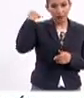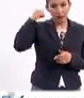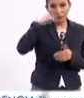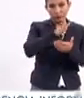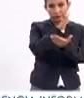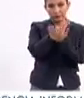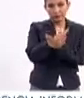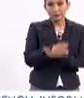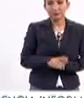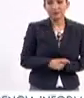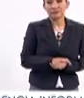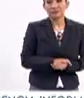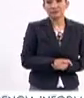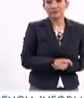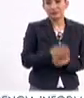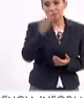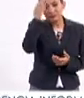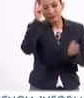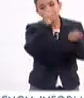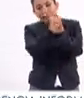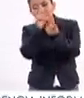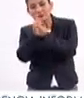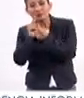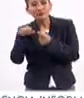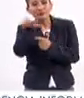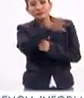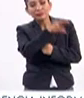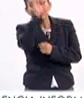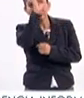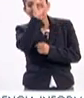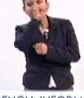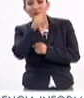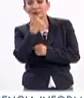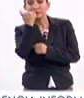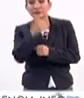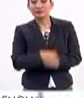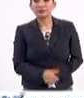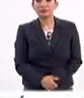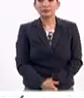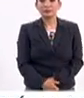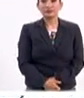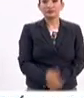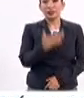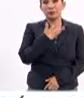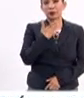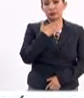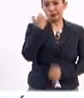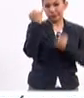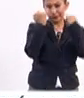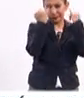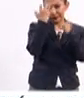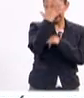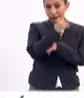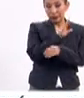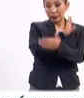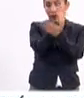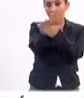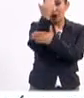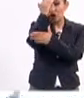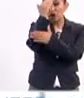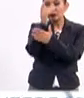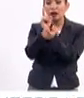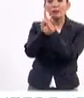Tabasco, conociendo, viviendo precisamente las opiniones de los estudiantes. Tenemos una estrategia muy linda de ir a